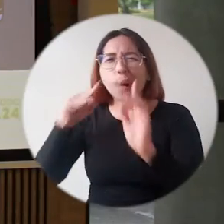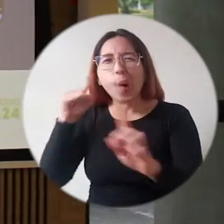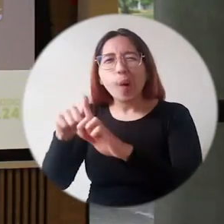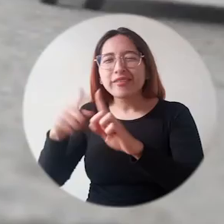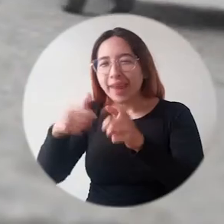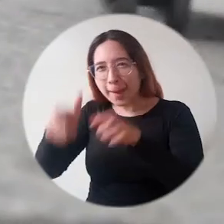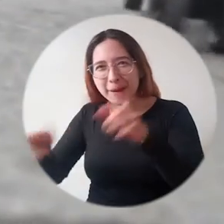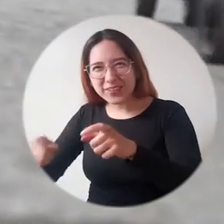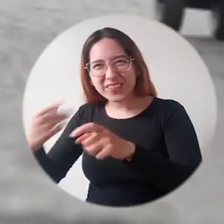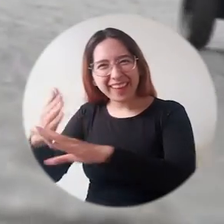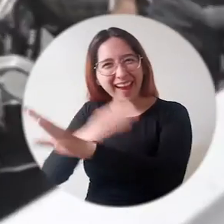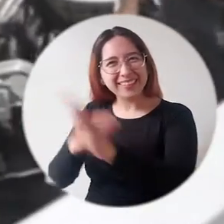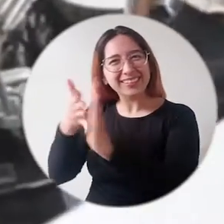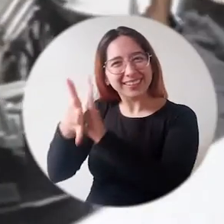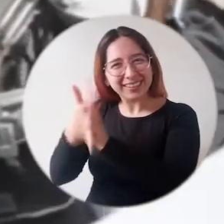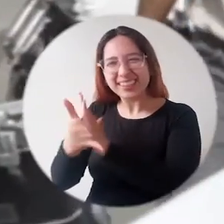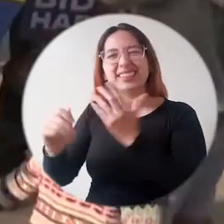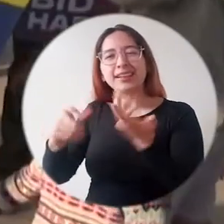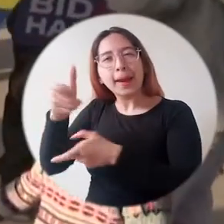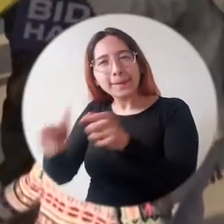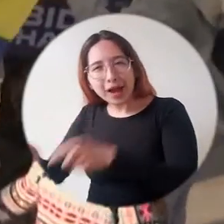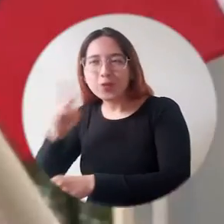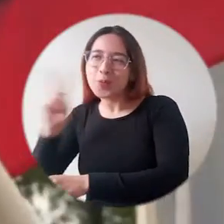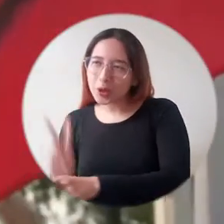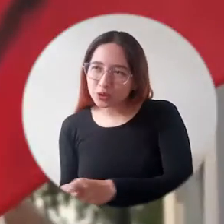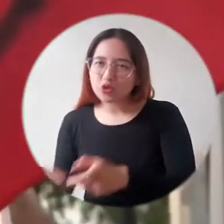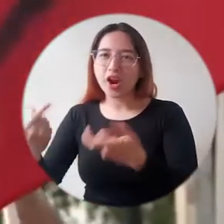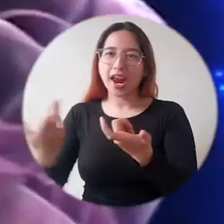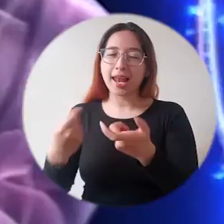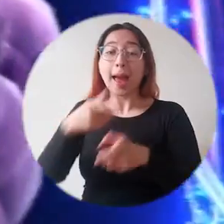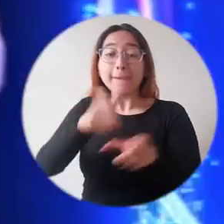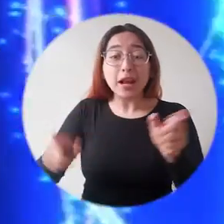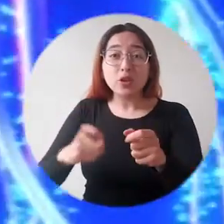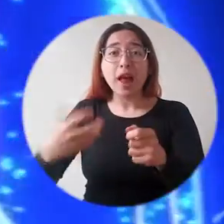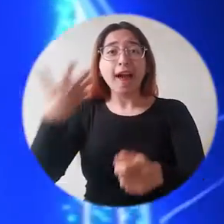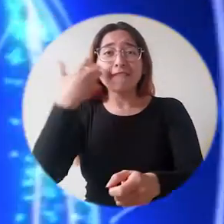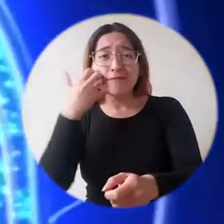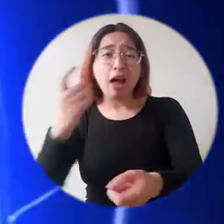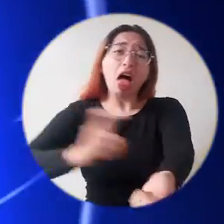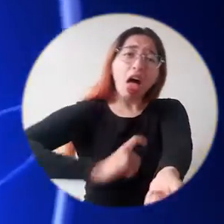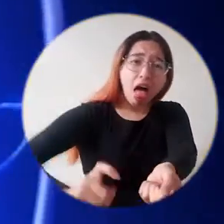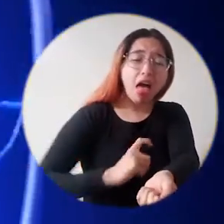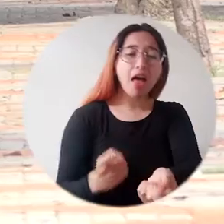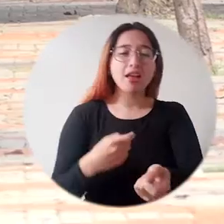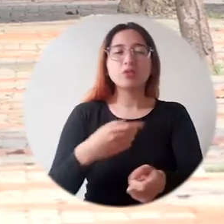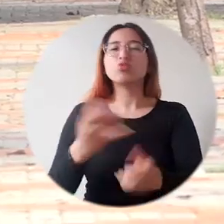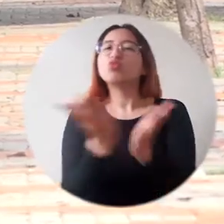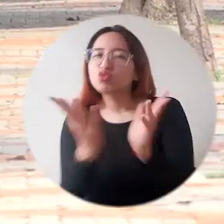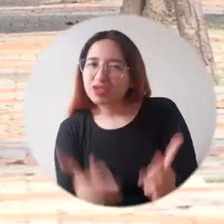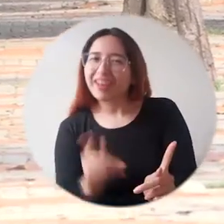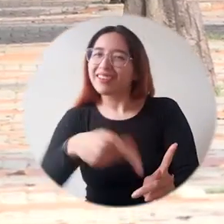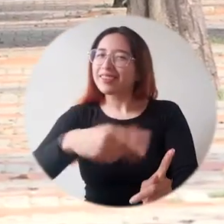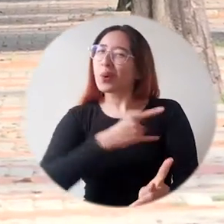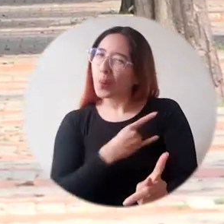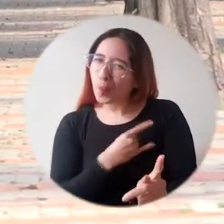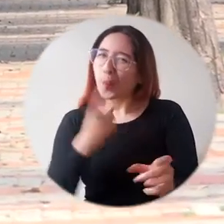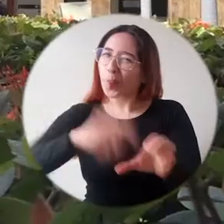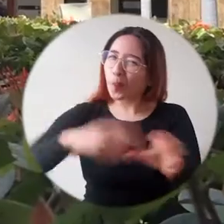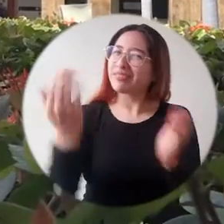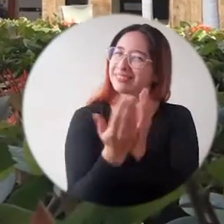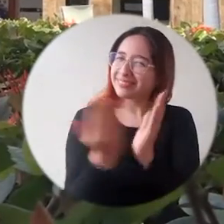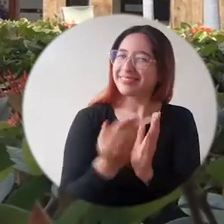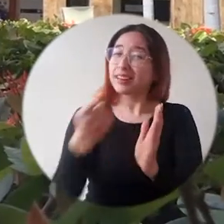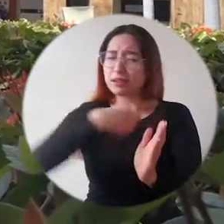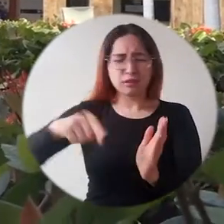dedicados dirigidas a diferentes poblaciones desde los migrantes personas con diabetes estudiantes universitarios es